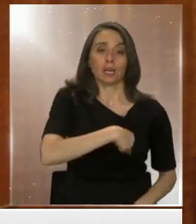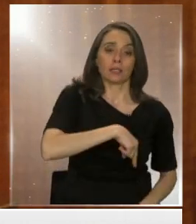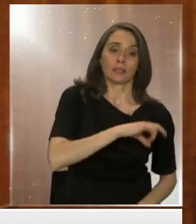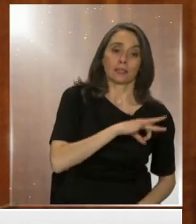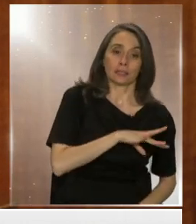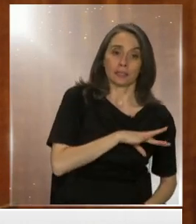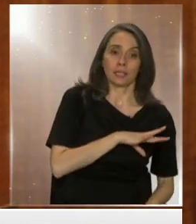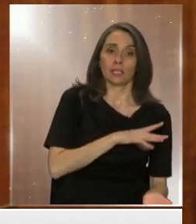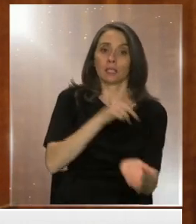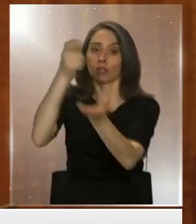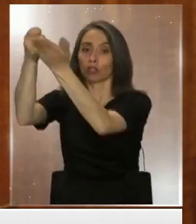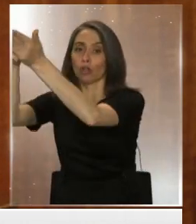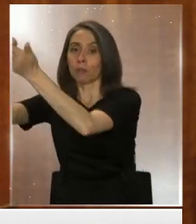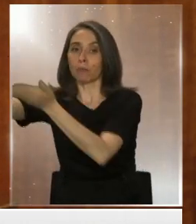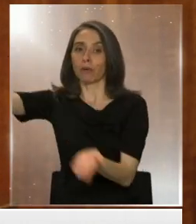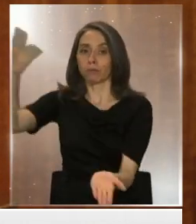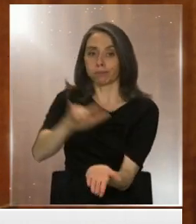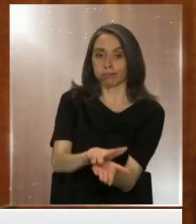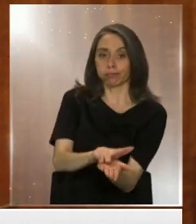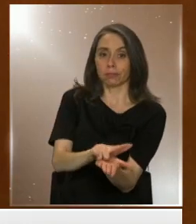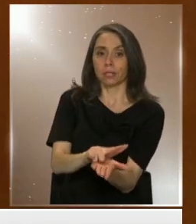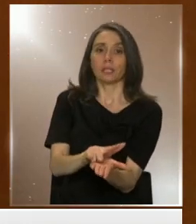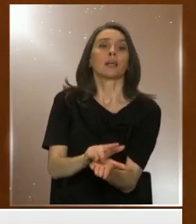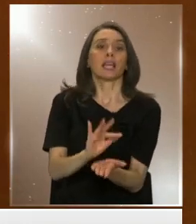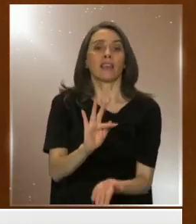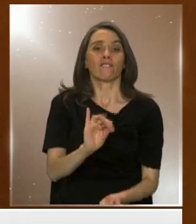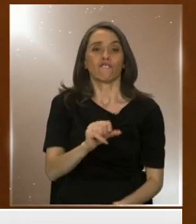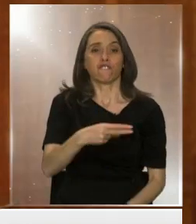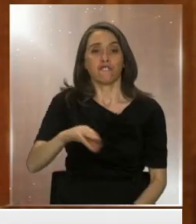integramos a la institución el año 2015